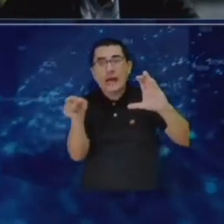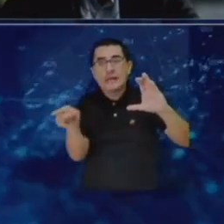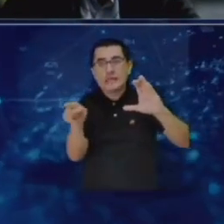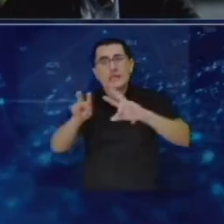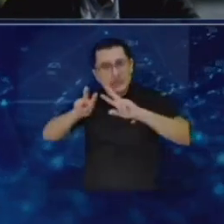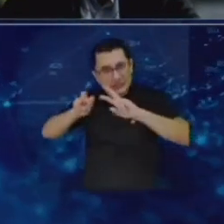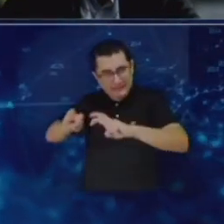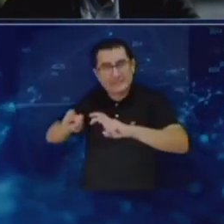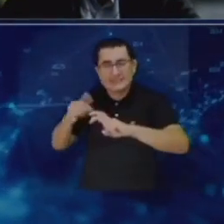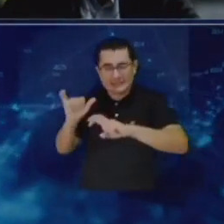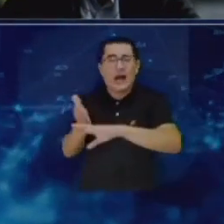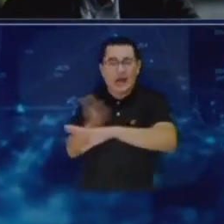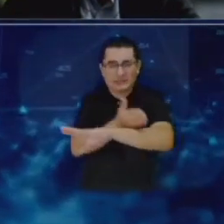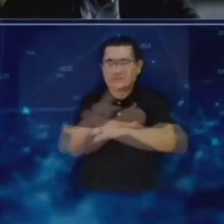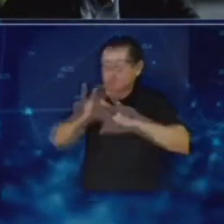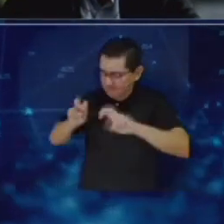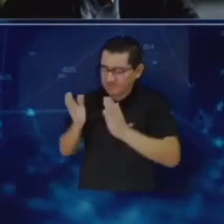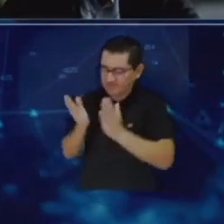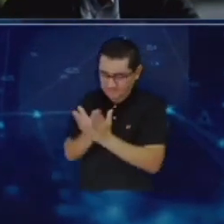La siguiente, por favor.